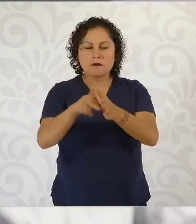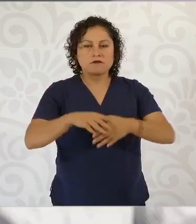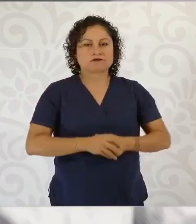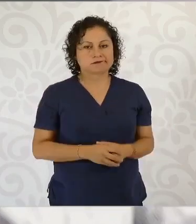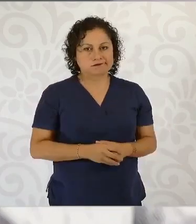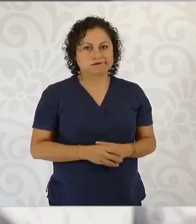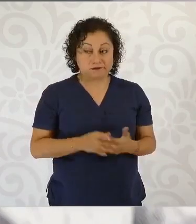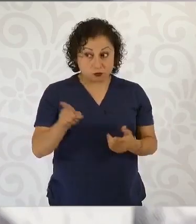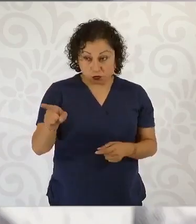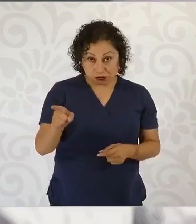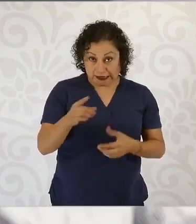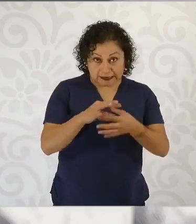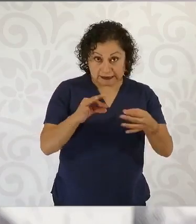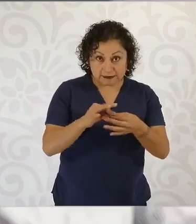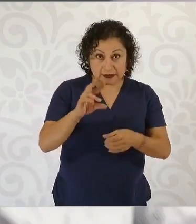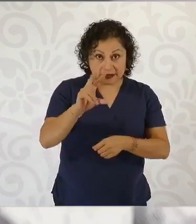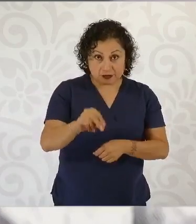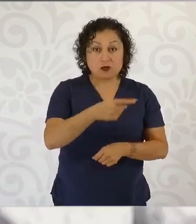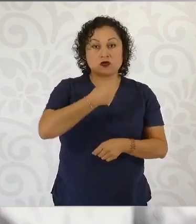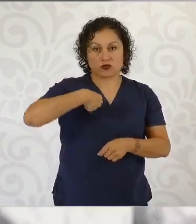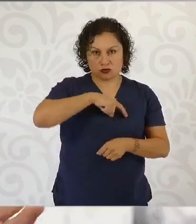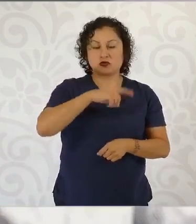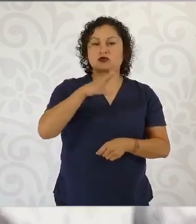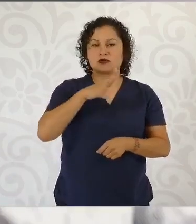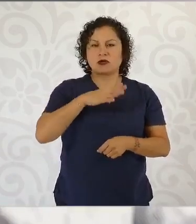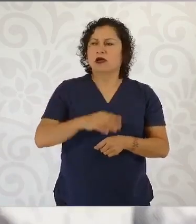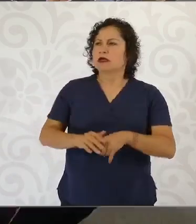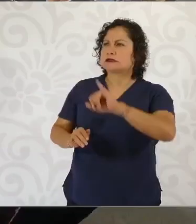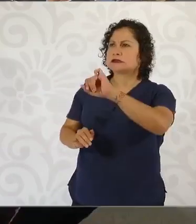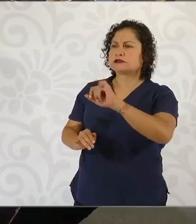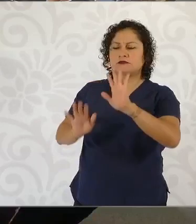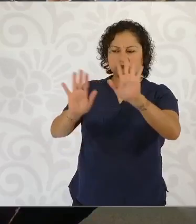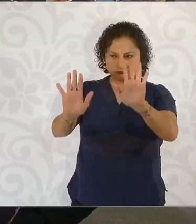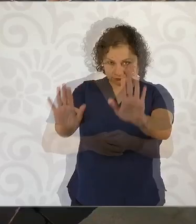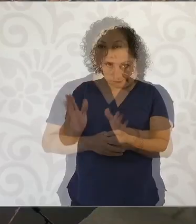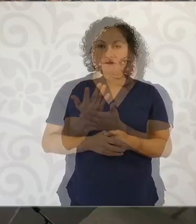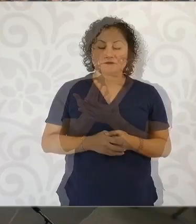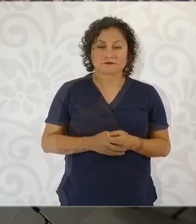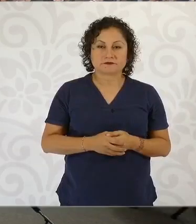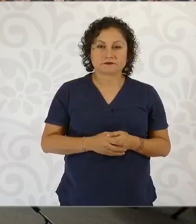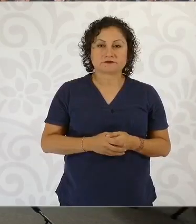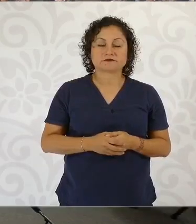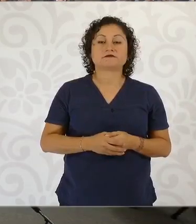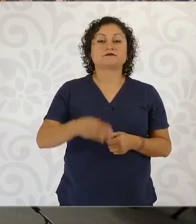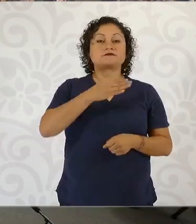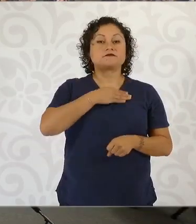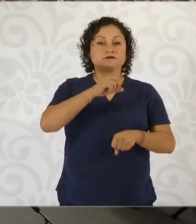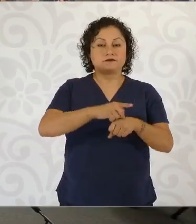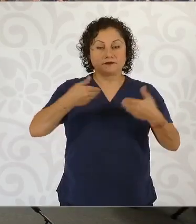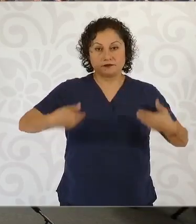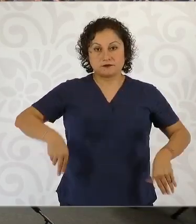usted sabe que tuvimos 2 videoconferencias. No, sí lo mencionamos. Déjeme terminar. Perdón. Tuvimos 2 videoconferencias. Buenos días, presidenta